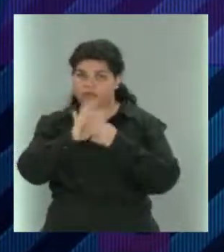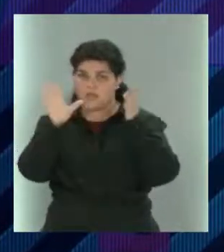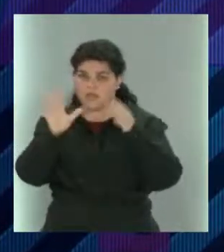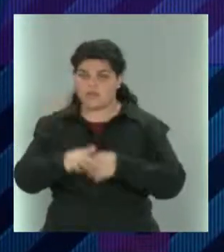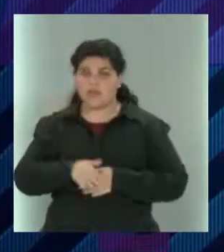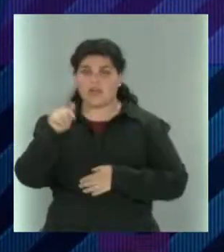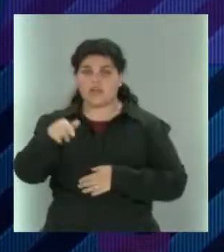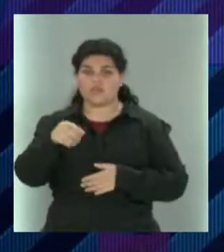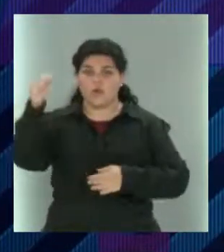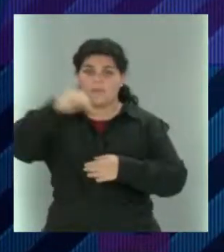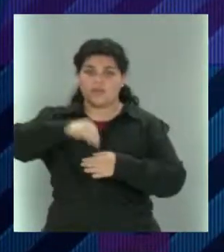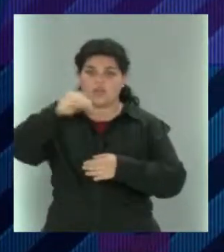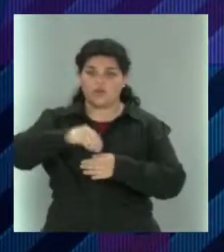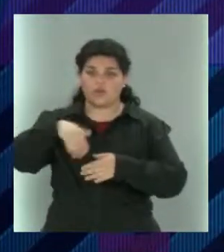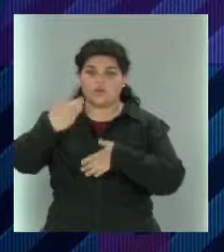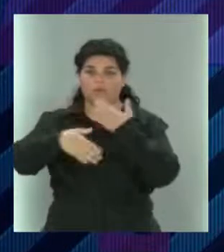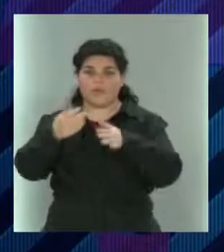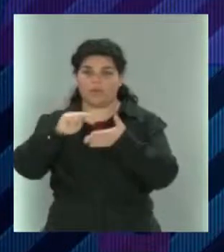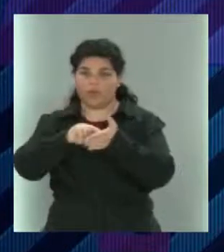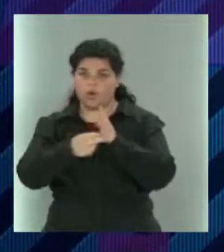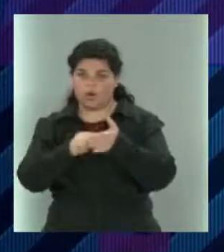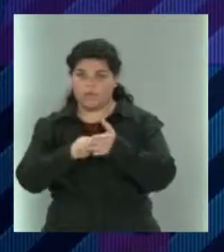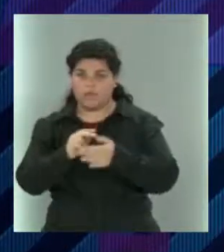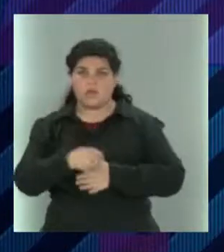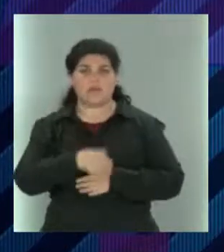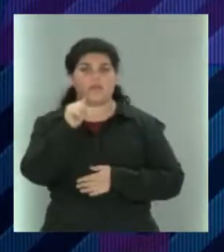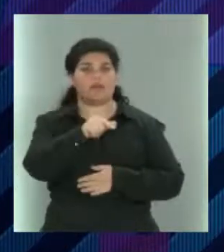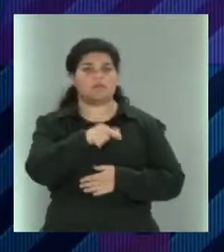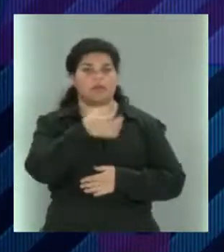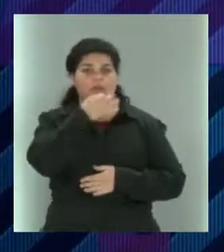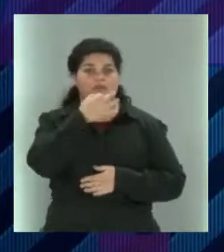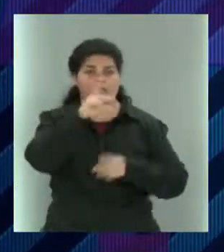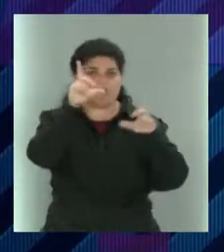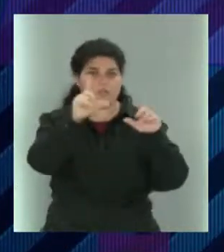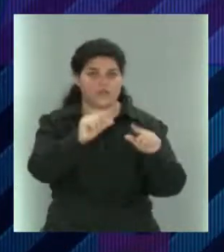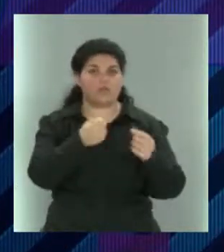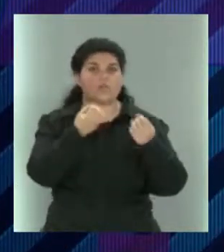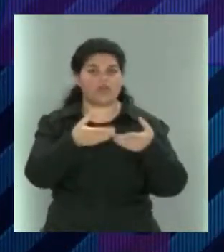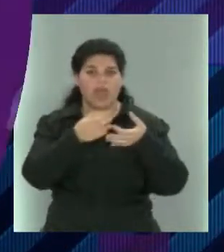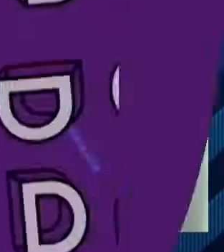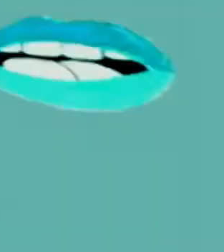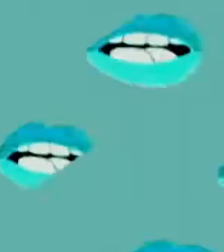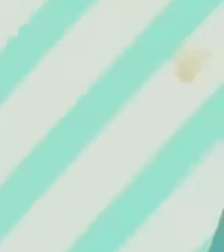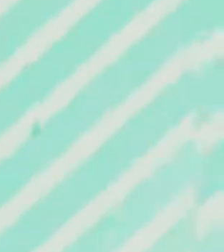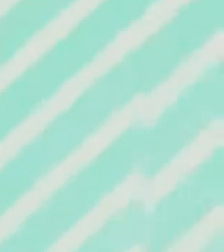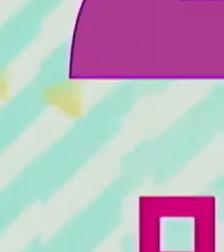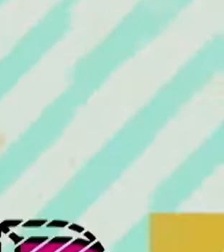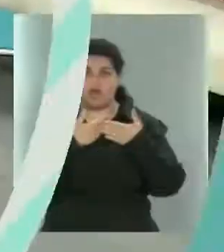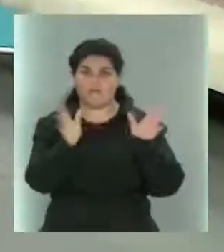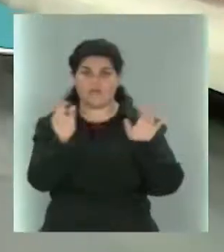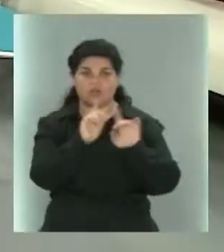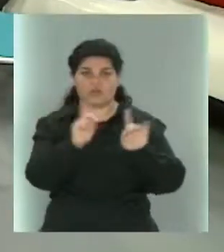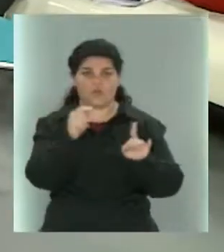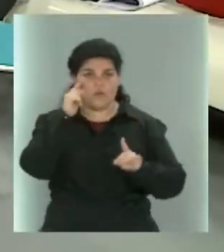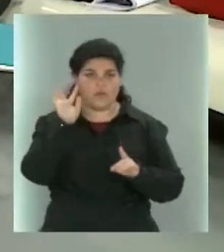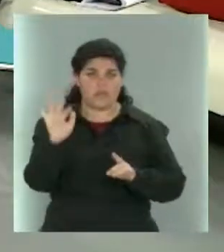del petróleo también tiene sus consecuencias. Esa reducción en la importación no se debe a que se abrió la importación de petróleo. Cuando vos ves la cantidad de petróleo que se importa, es